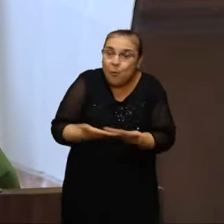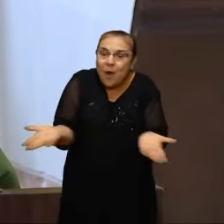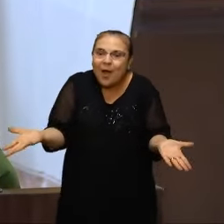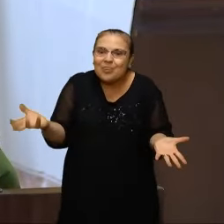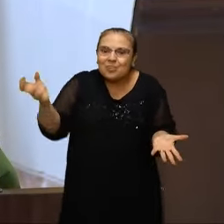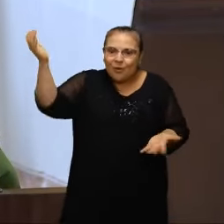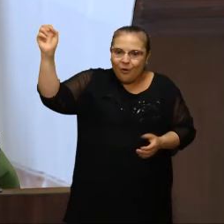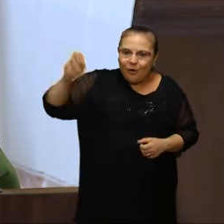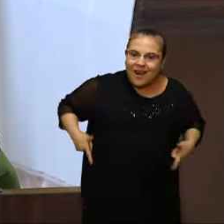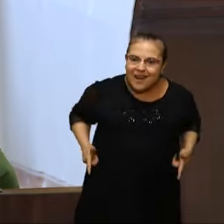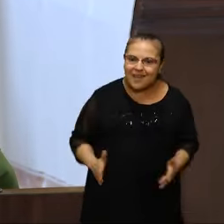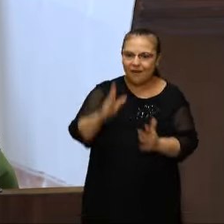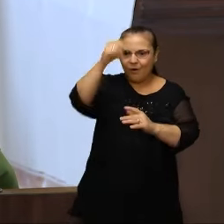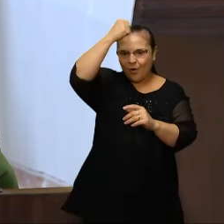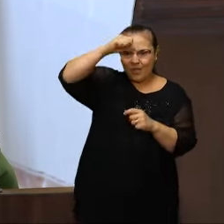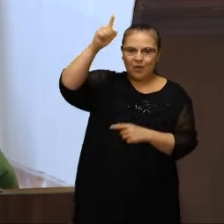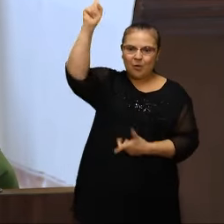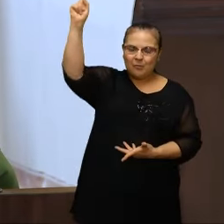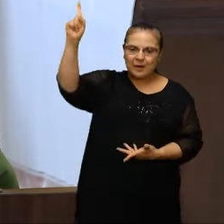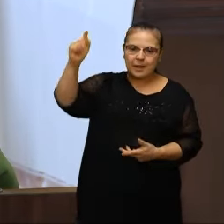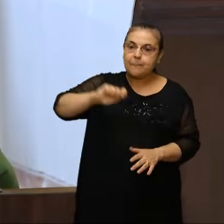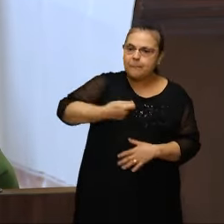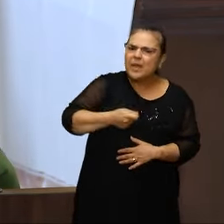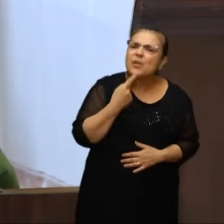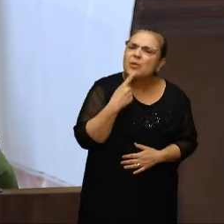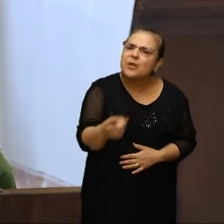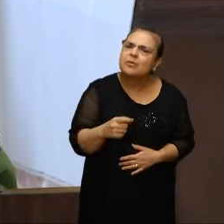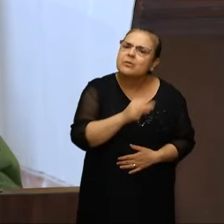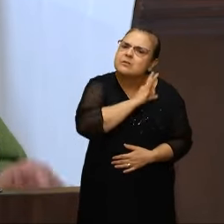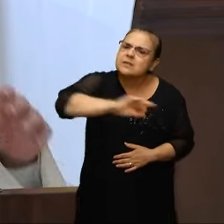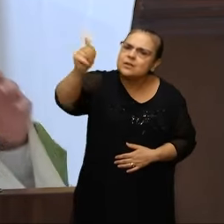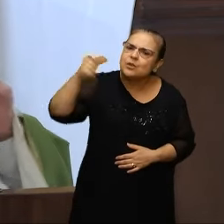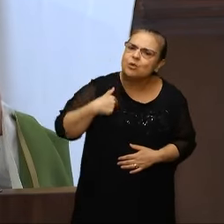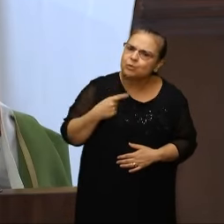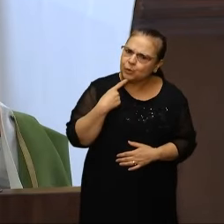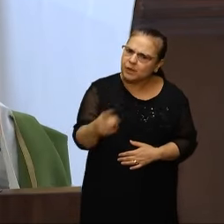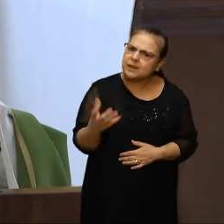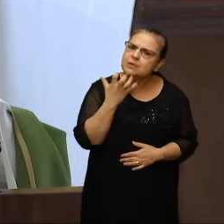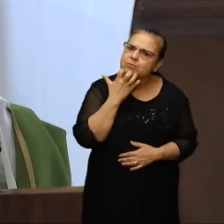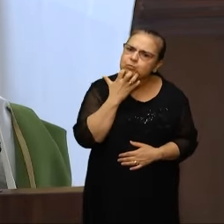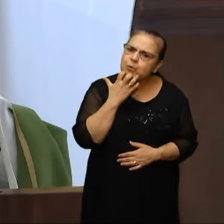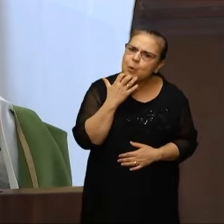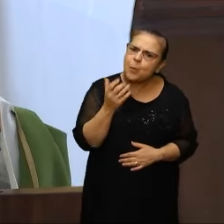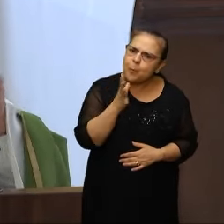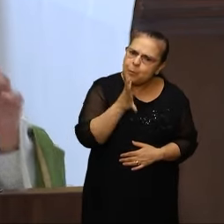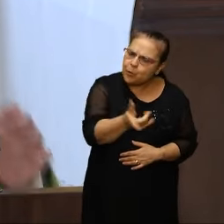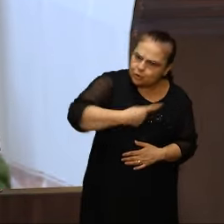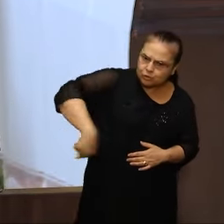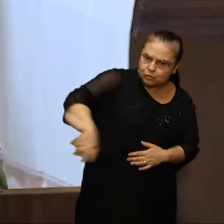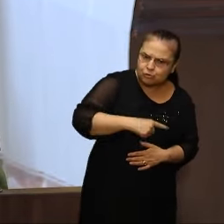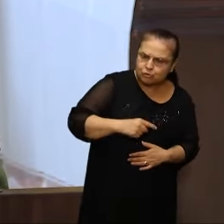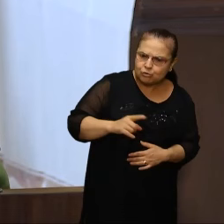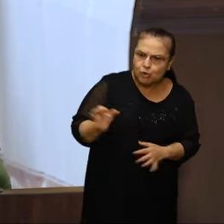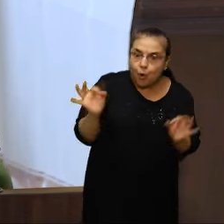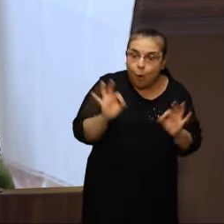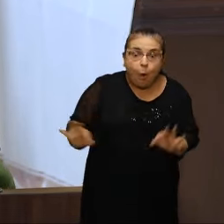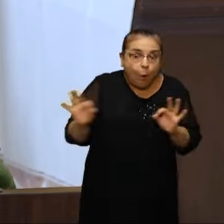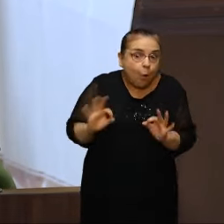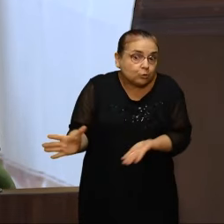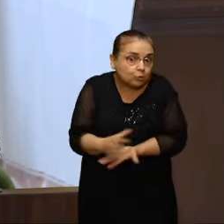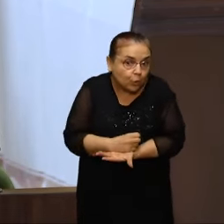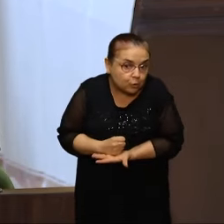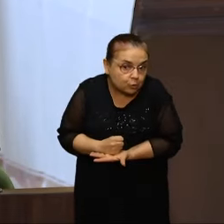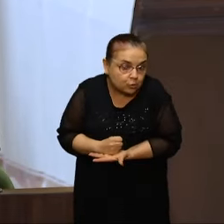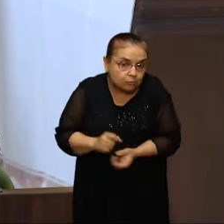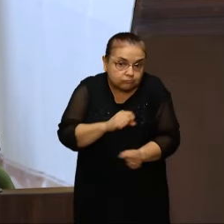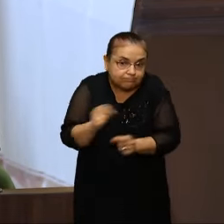Hombre. Pedro le dijo: Señor, ¿dices esta parábola por nosotros o por todos? Y